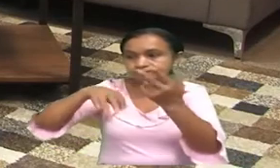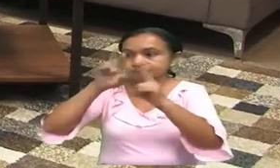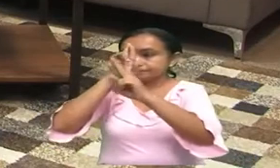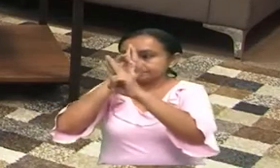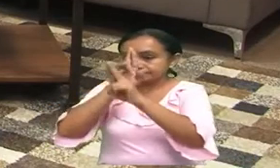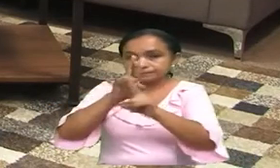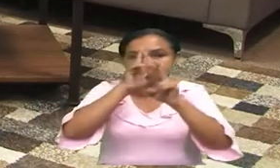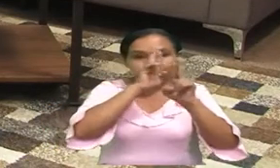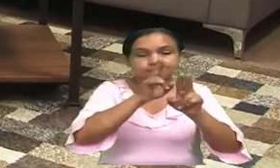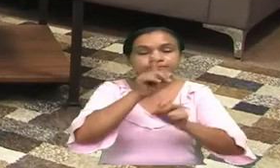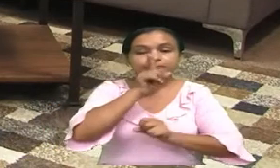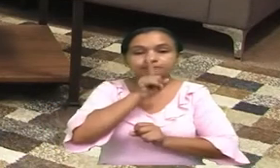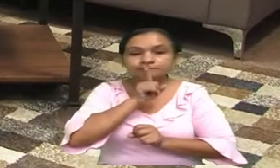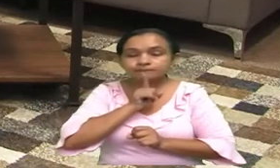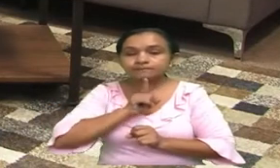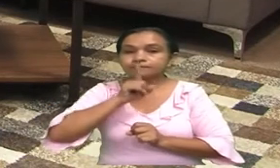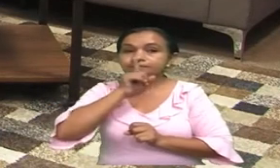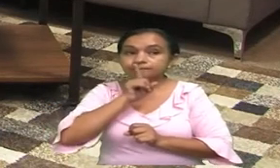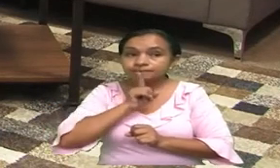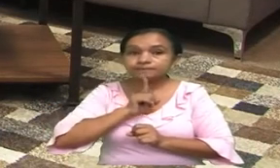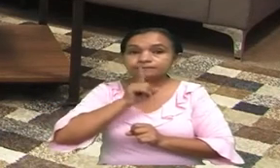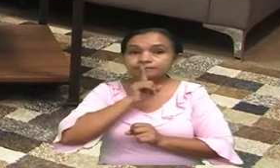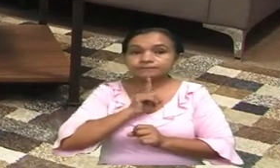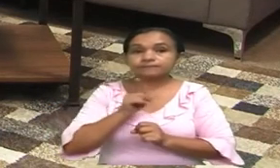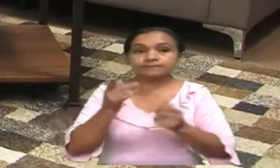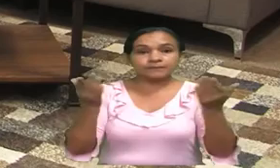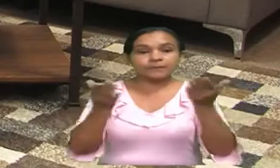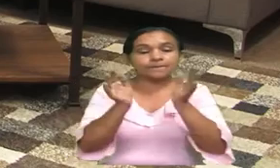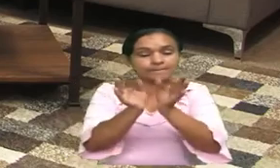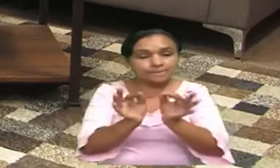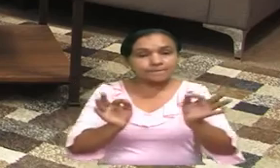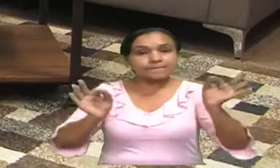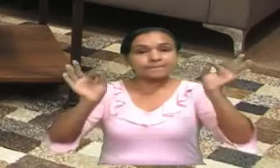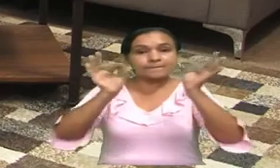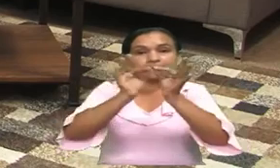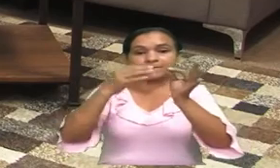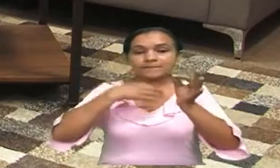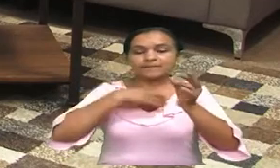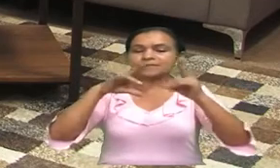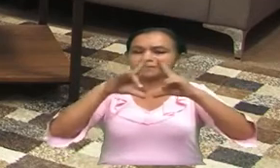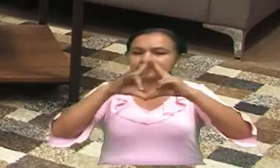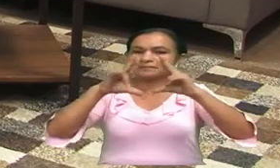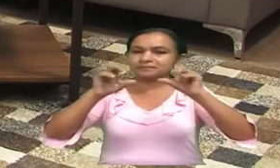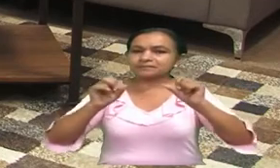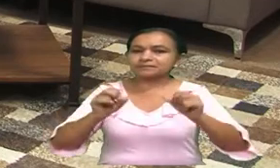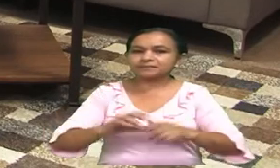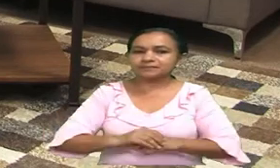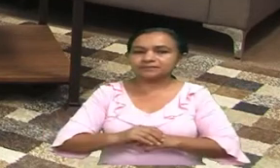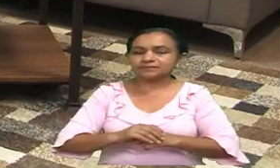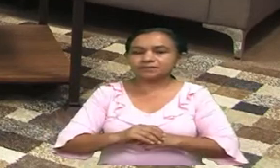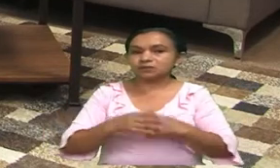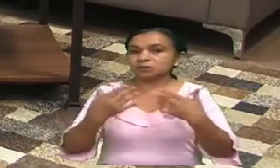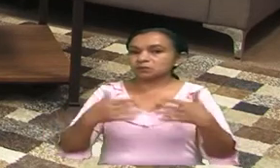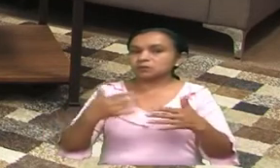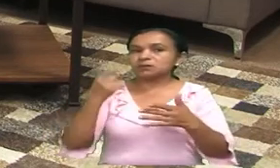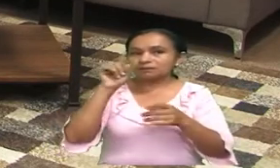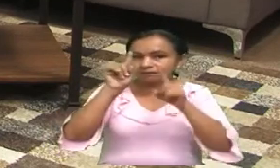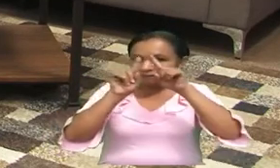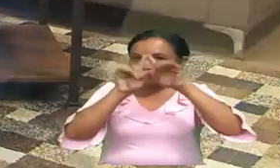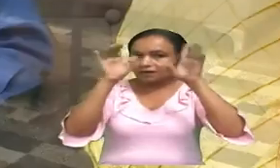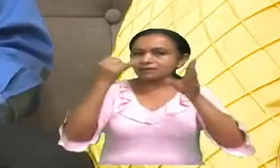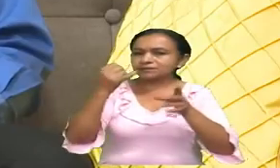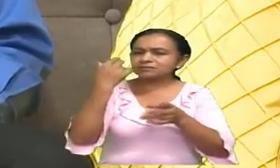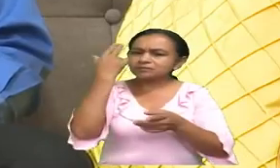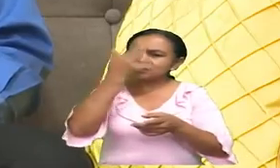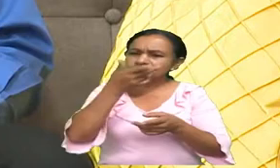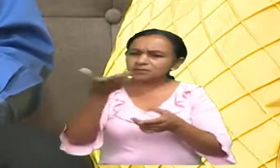tolerancia. Entonces fue un momento pues muy importante para nosotros los nicaragüenses. Claro que sí, bueno, y con eso que usted